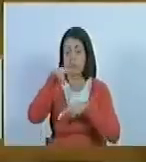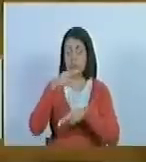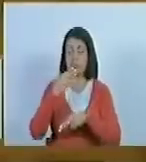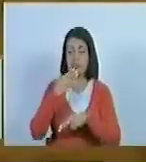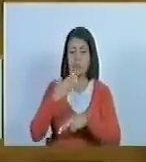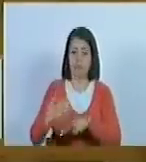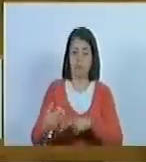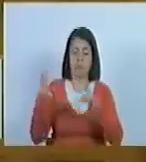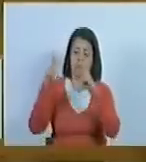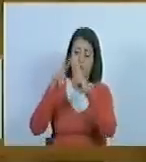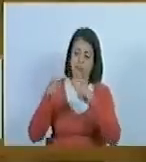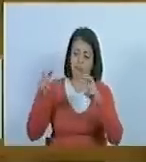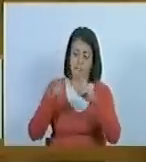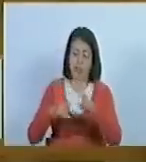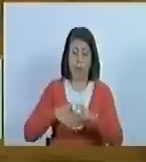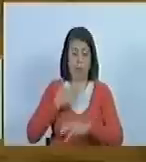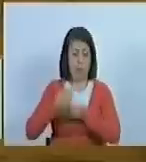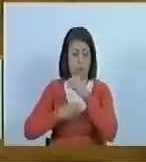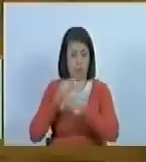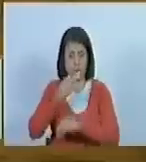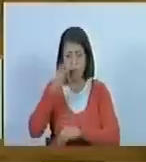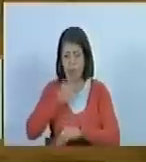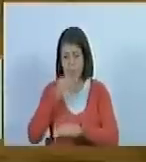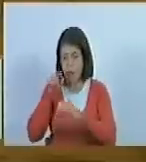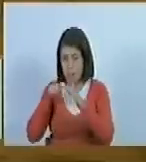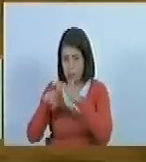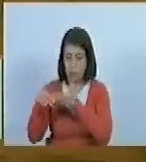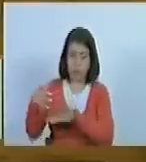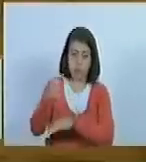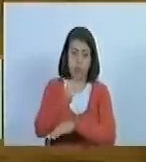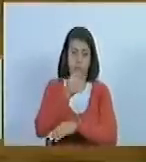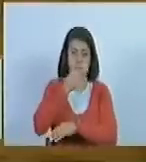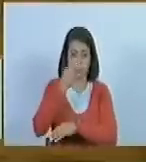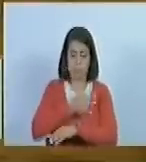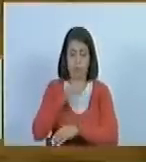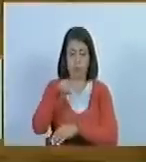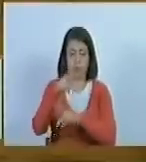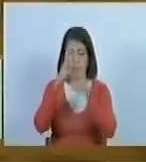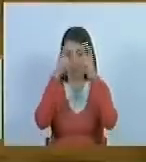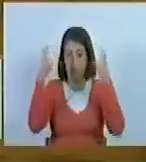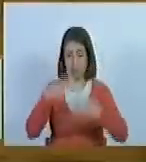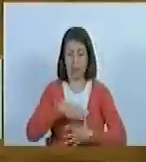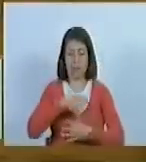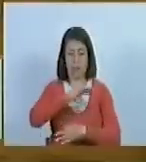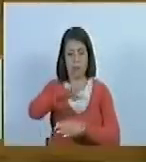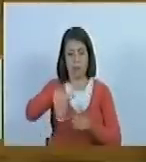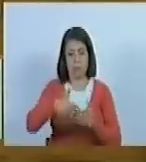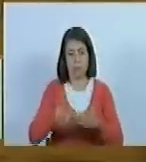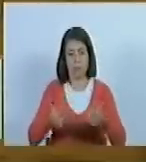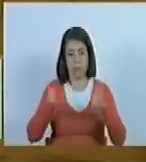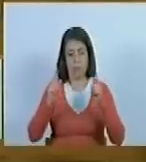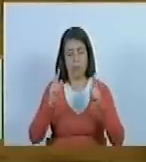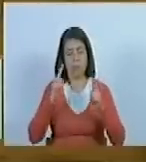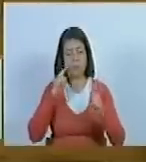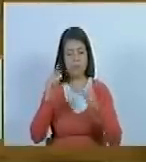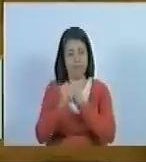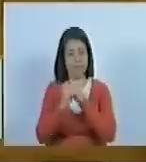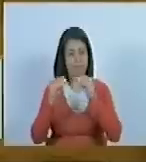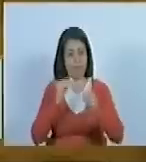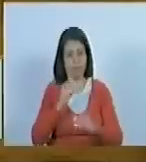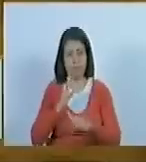el área de la investigación para poder llegar a la verdad e información veraz sobre temas de interés colectivo que le permitan